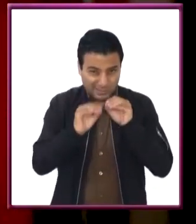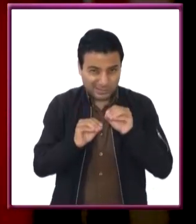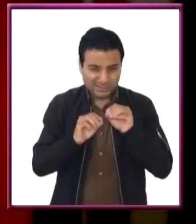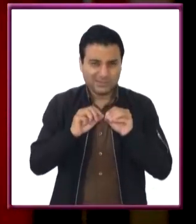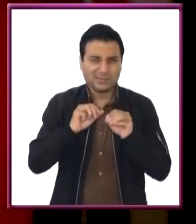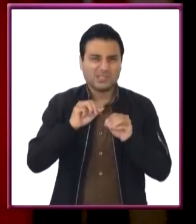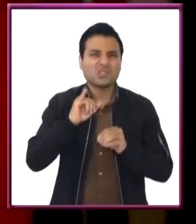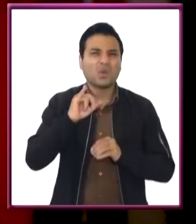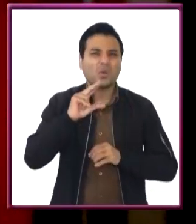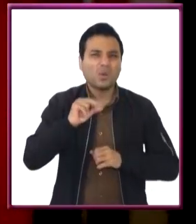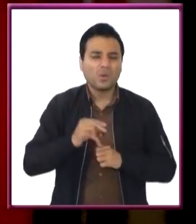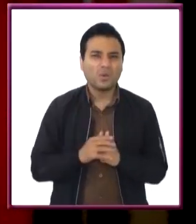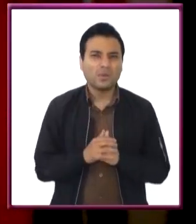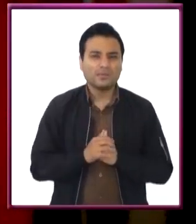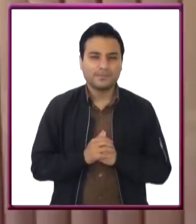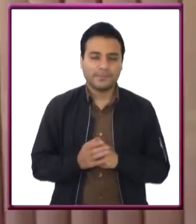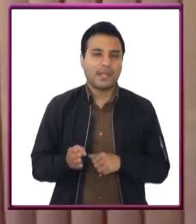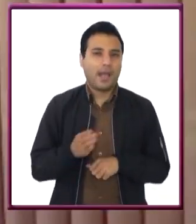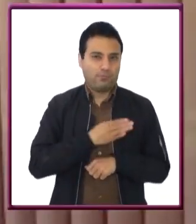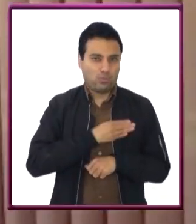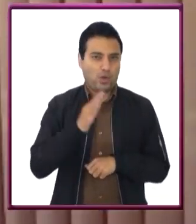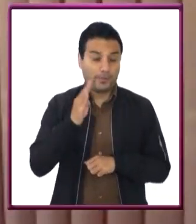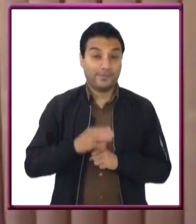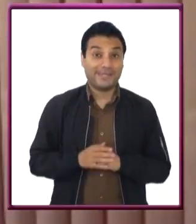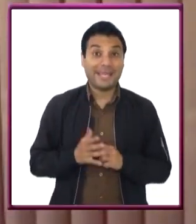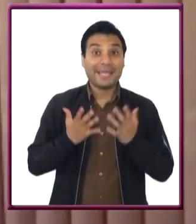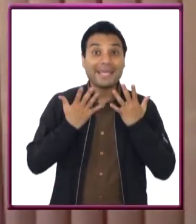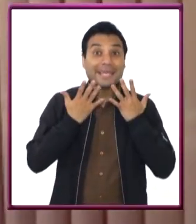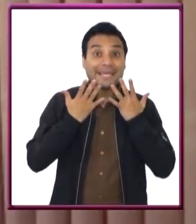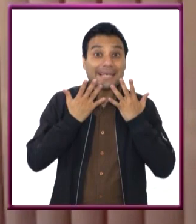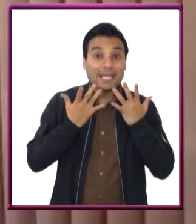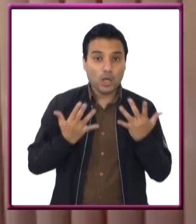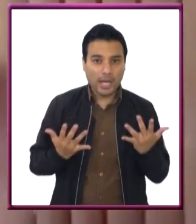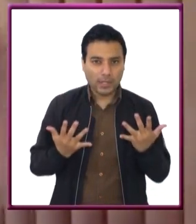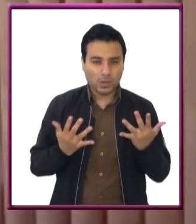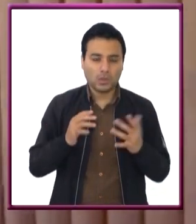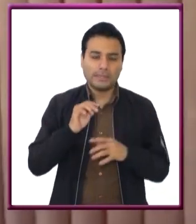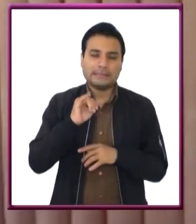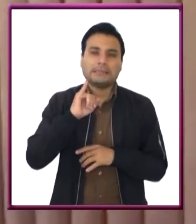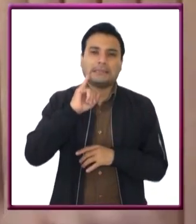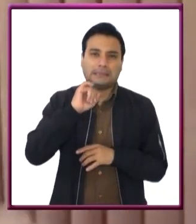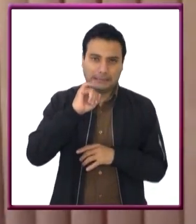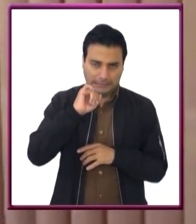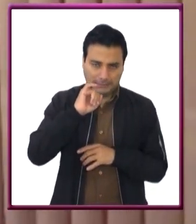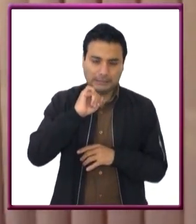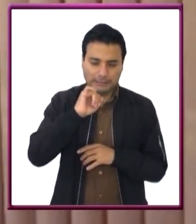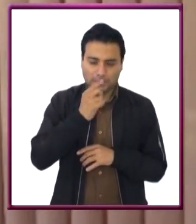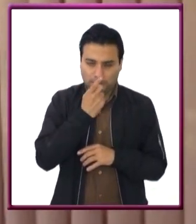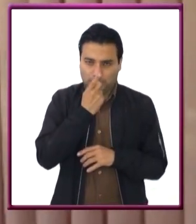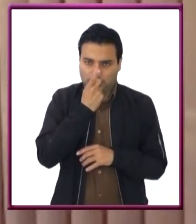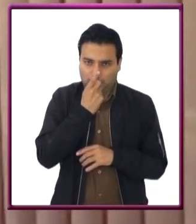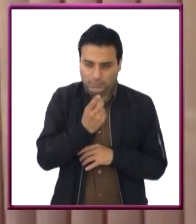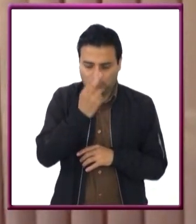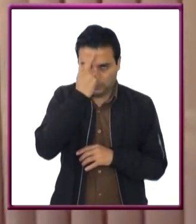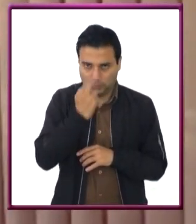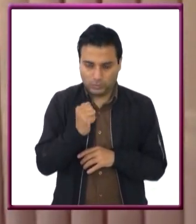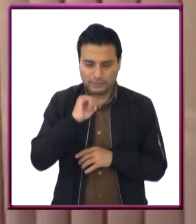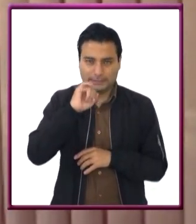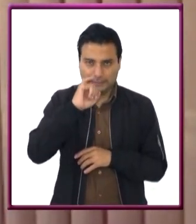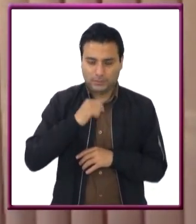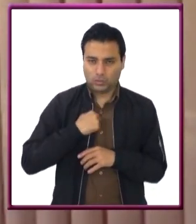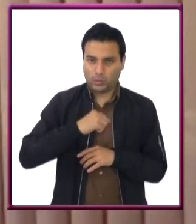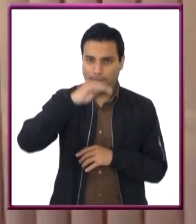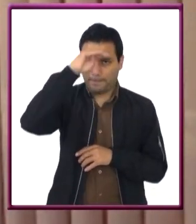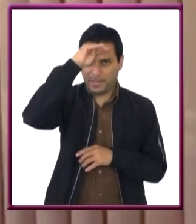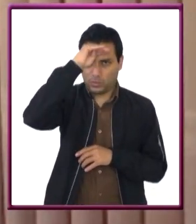objetos voladores que él se ideó? Bueno, Leonardo da Vinci, en efecto, es totalmente cierto lo que dices. Y